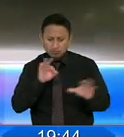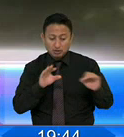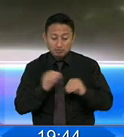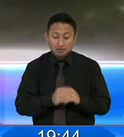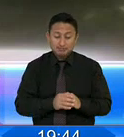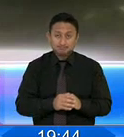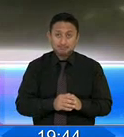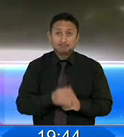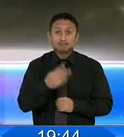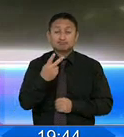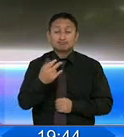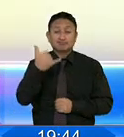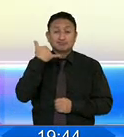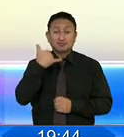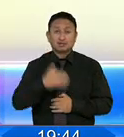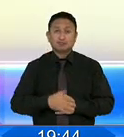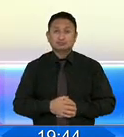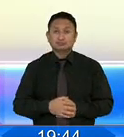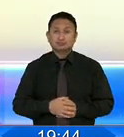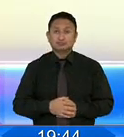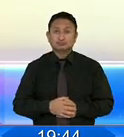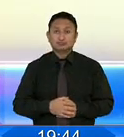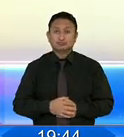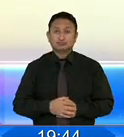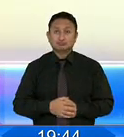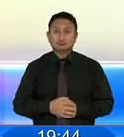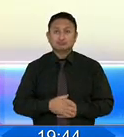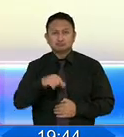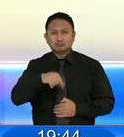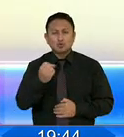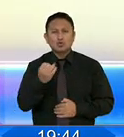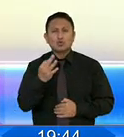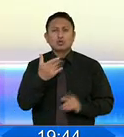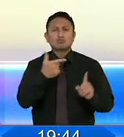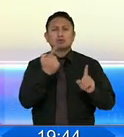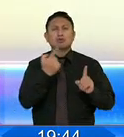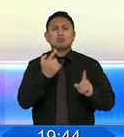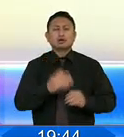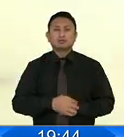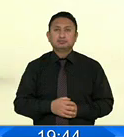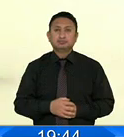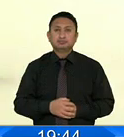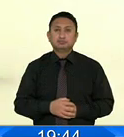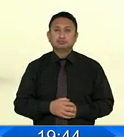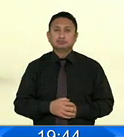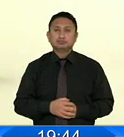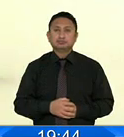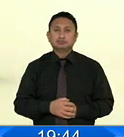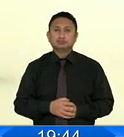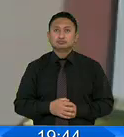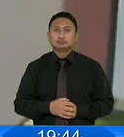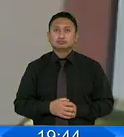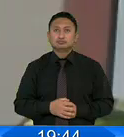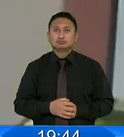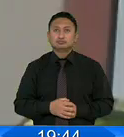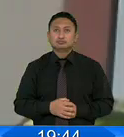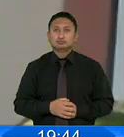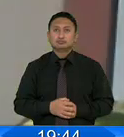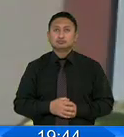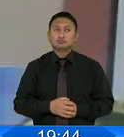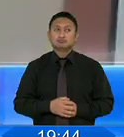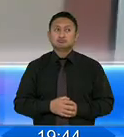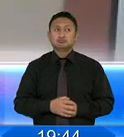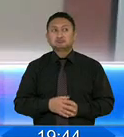y 2 celulares. ¿Se puede determinar cuántos impactos de bala le tenía en su cuerpo, tal vez? Más de 4.